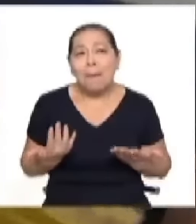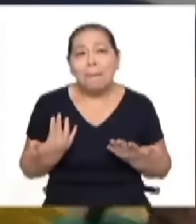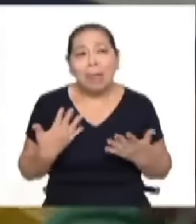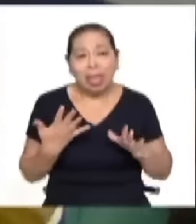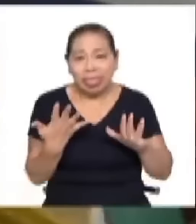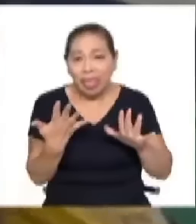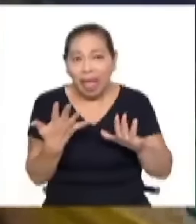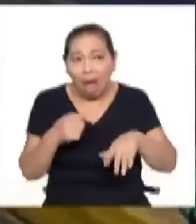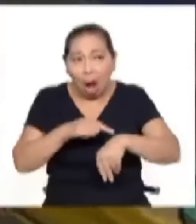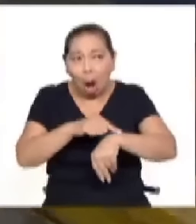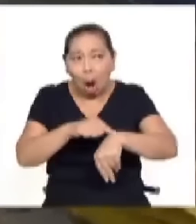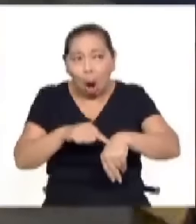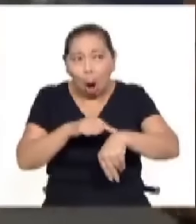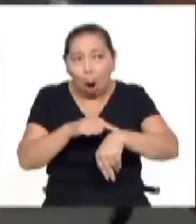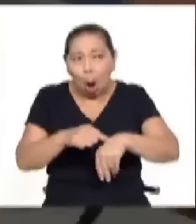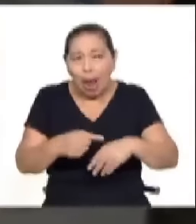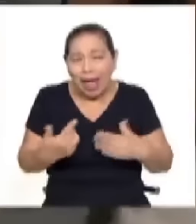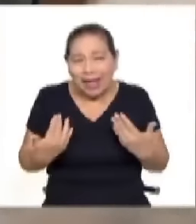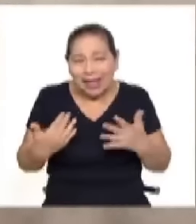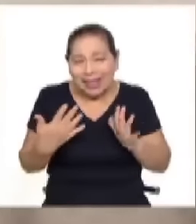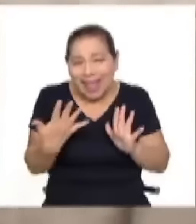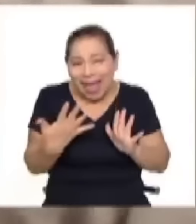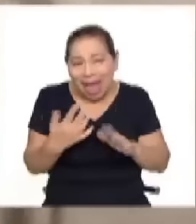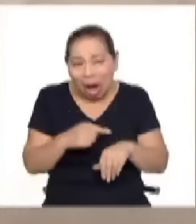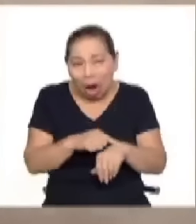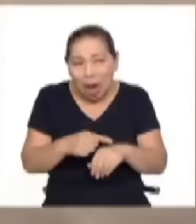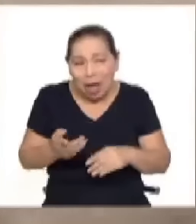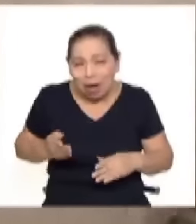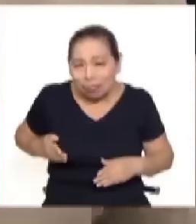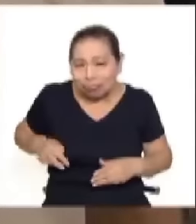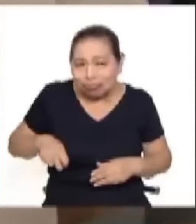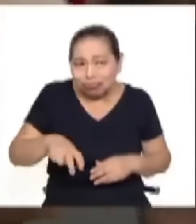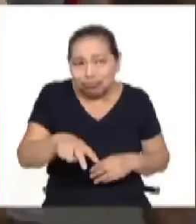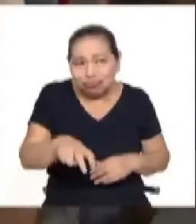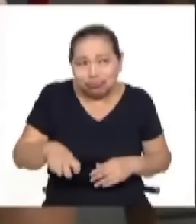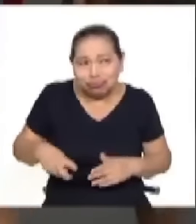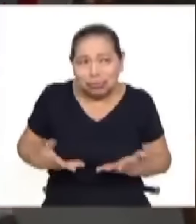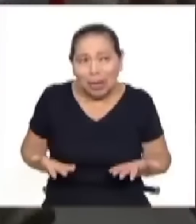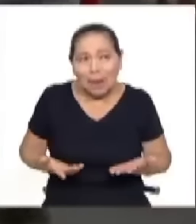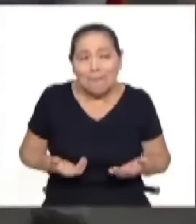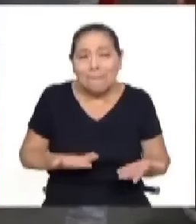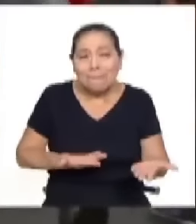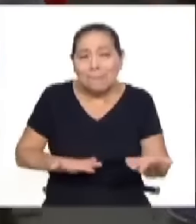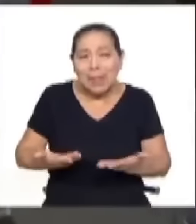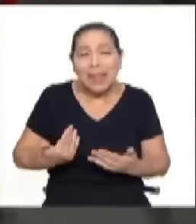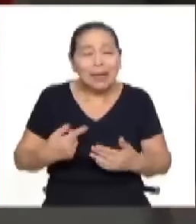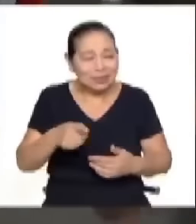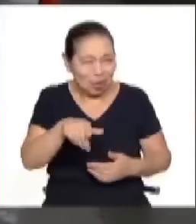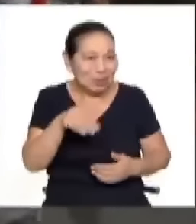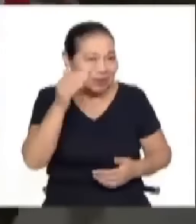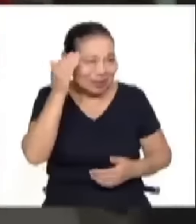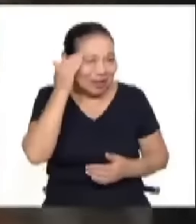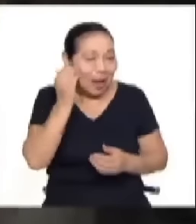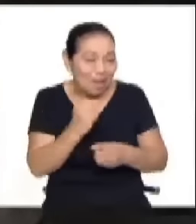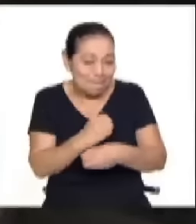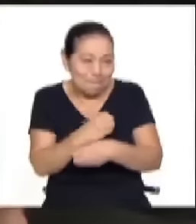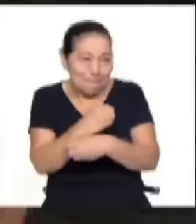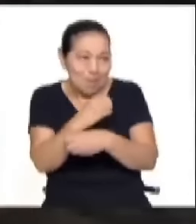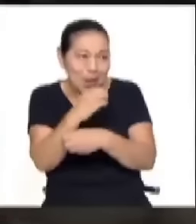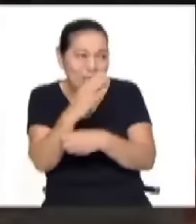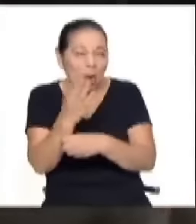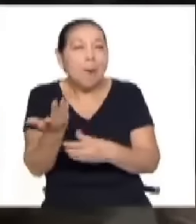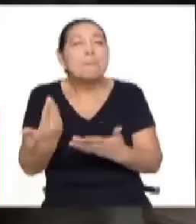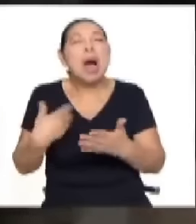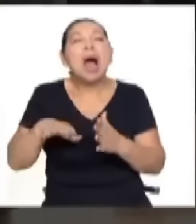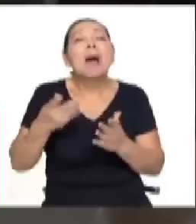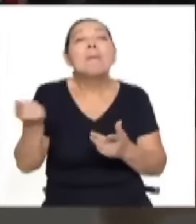10 horas en las cuales las personas han ingresado, tanto los comerciantes, porque sabemos que en horas de la madrugada quienes